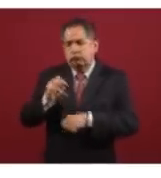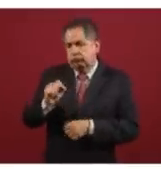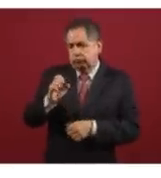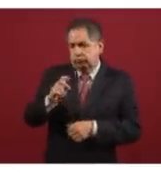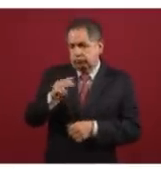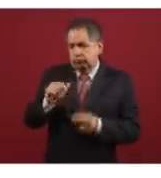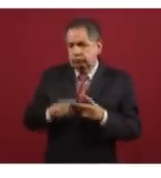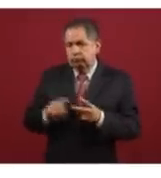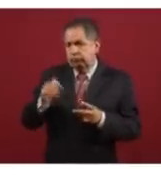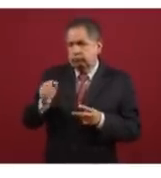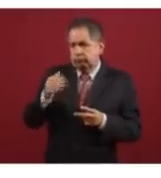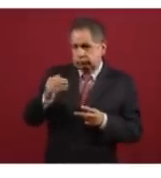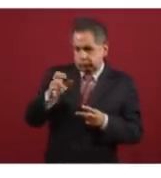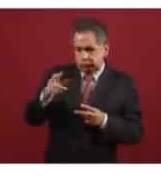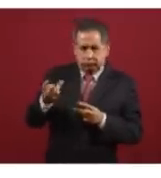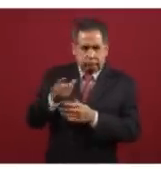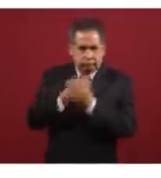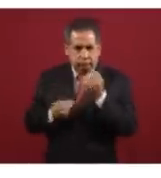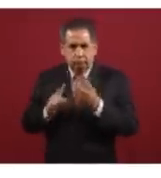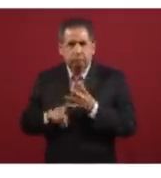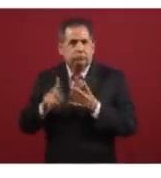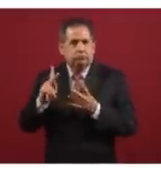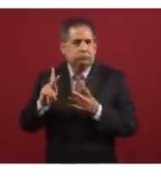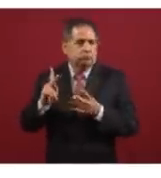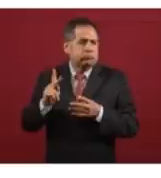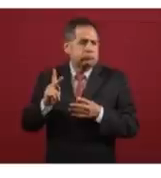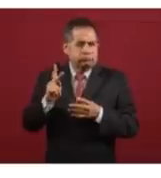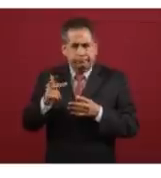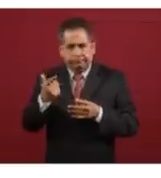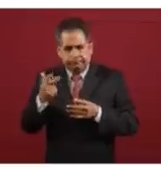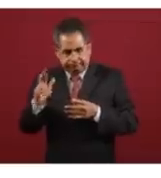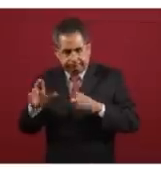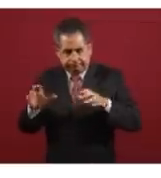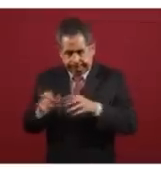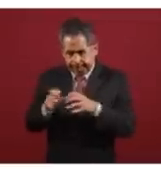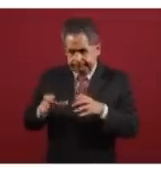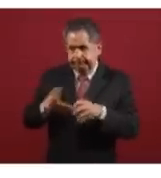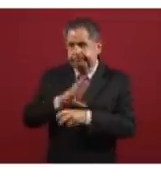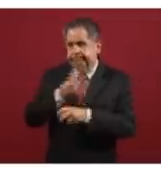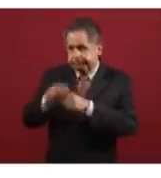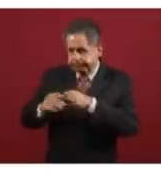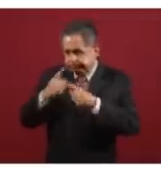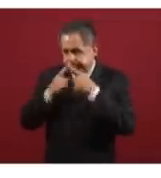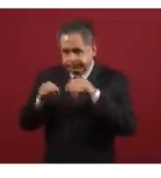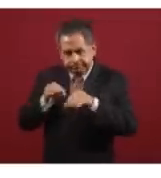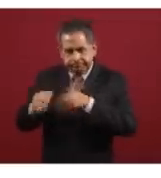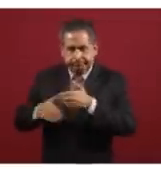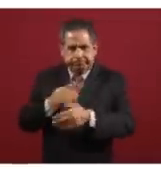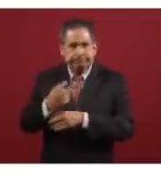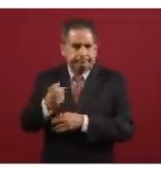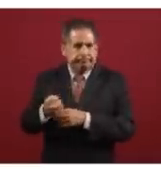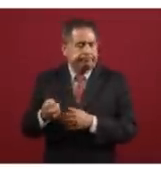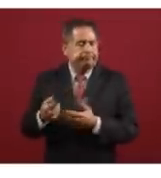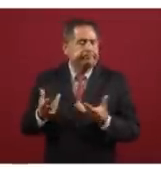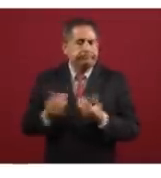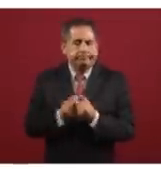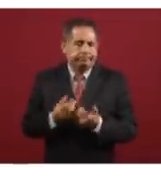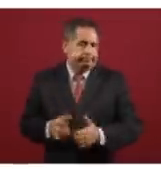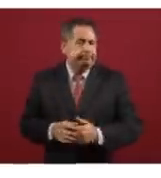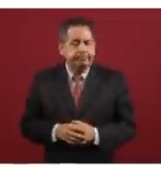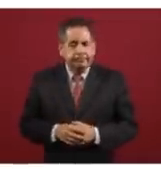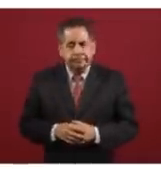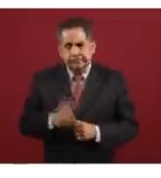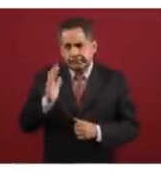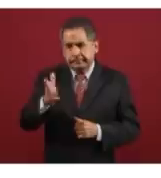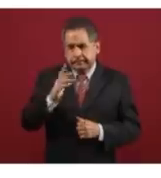Secretaría de Marina, la Procuraduría, así como con las fuerzas estatales que operen en ese estado. Entonces, tenemos